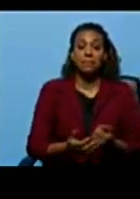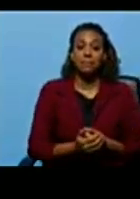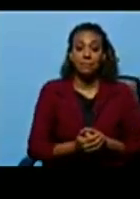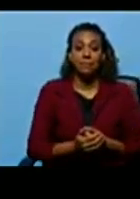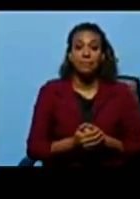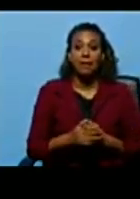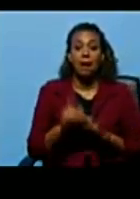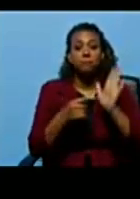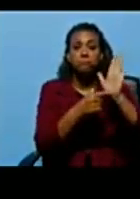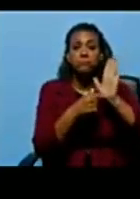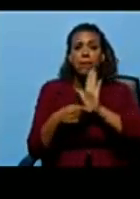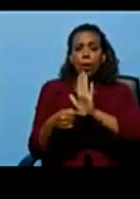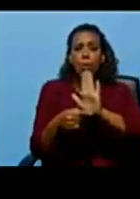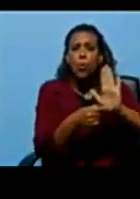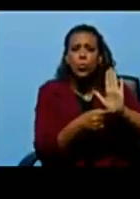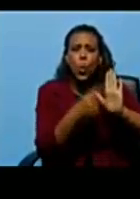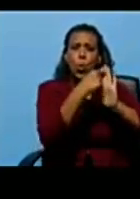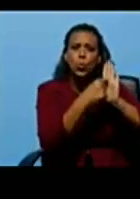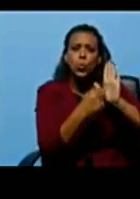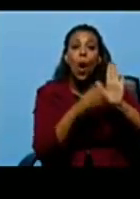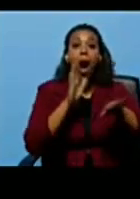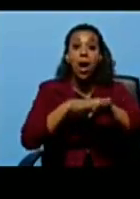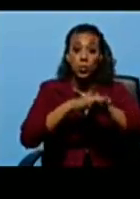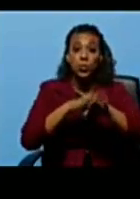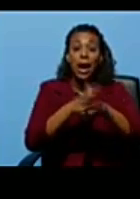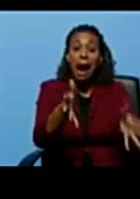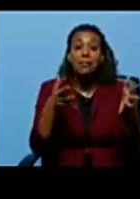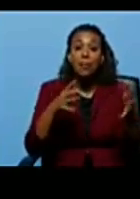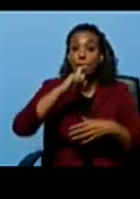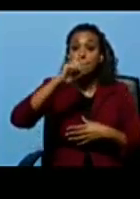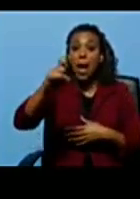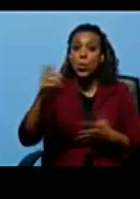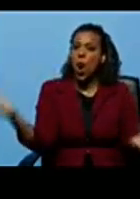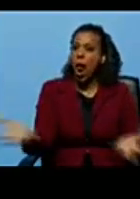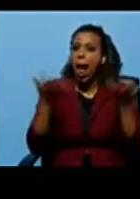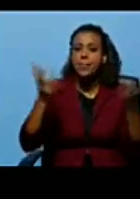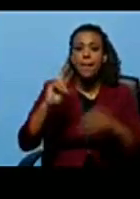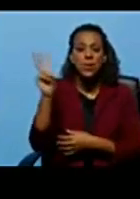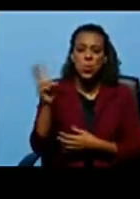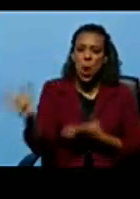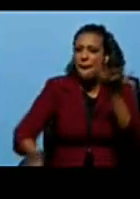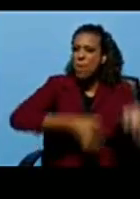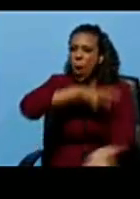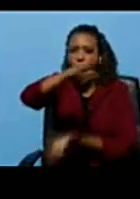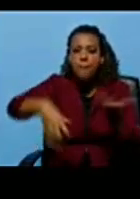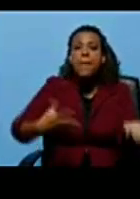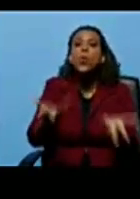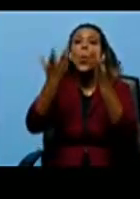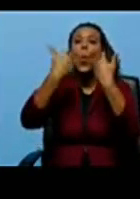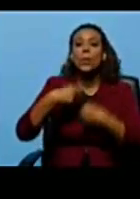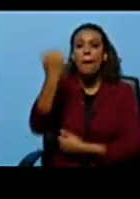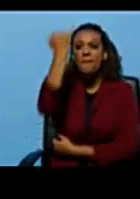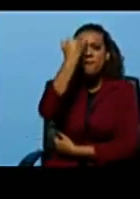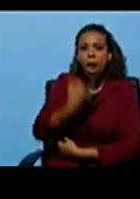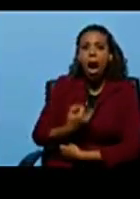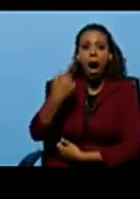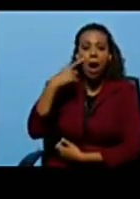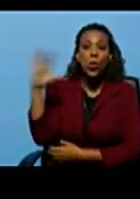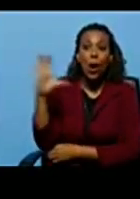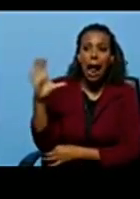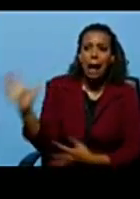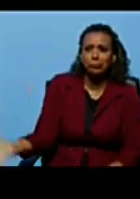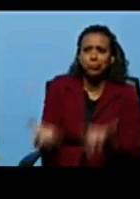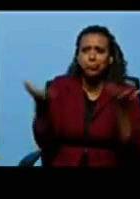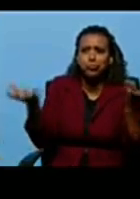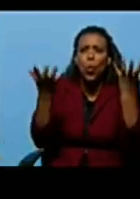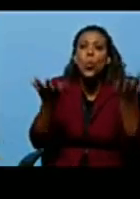Hacen alusión. Ya anunciaron que ganó Maduro. Se va a encender Venezuela. Cuéntame, flaco. Estoy viendo que Caracas está en